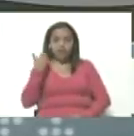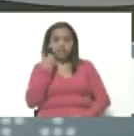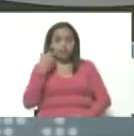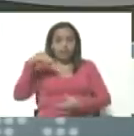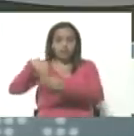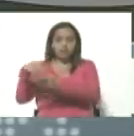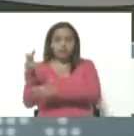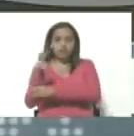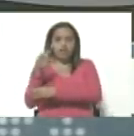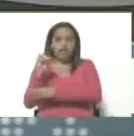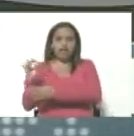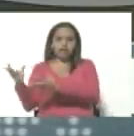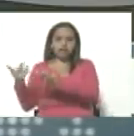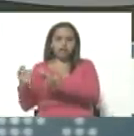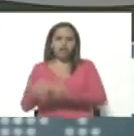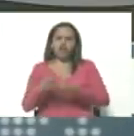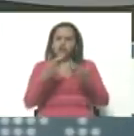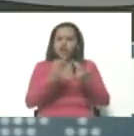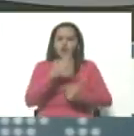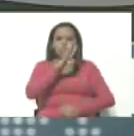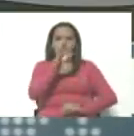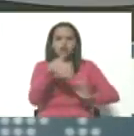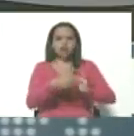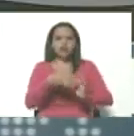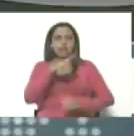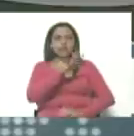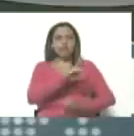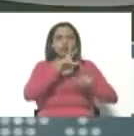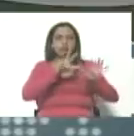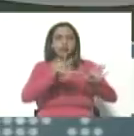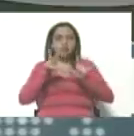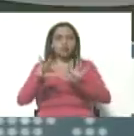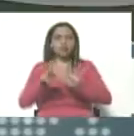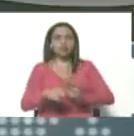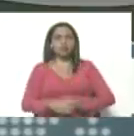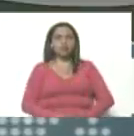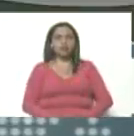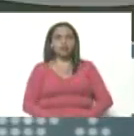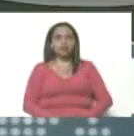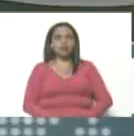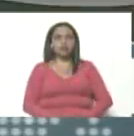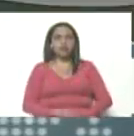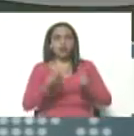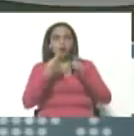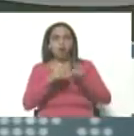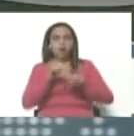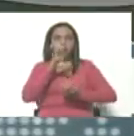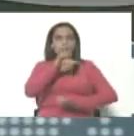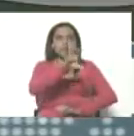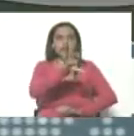Quiero decir, estoy dando un número, 4.588 casos son extranjeros.